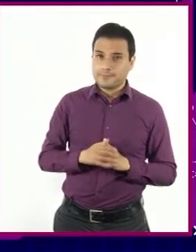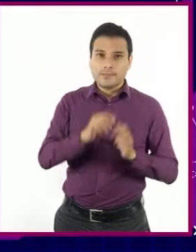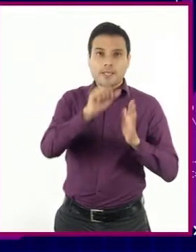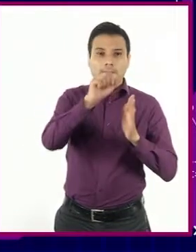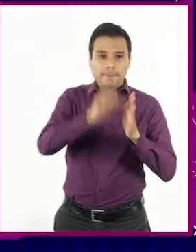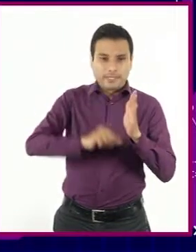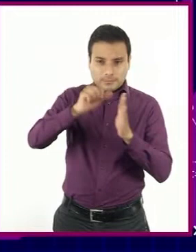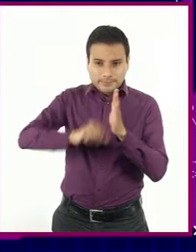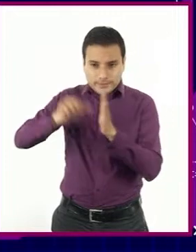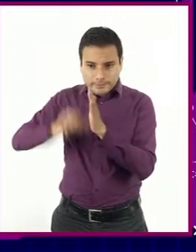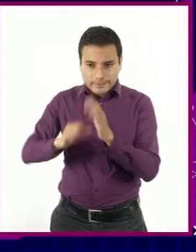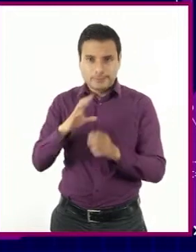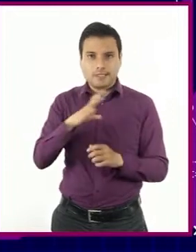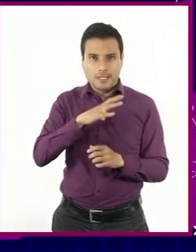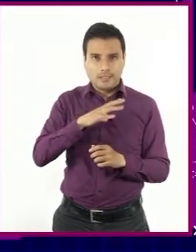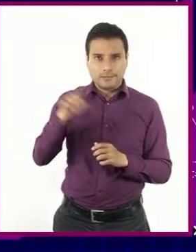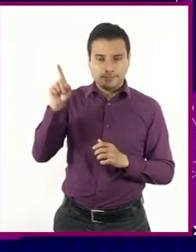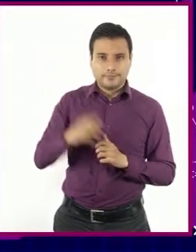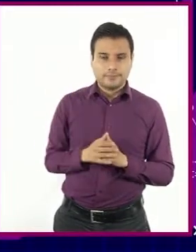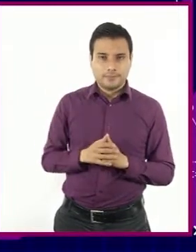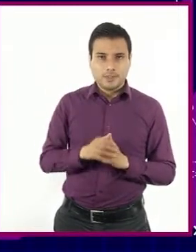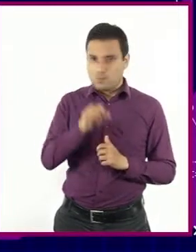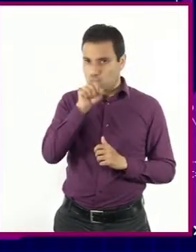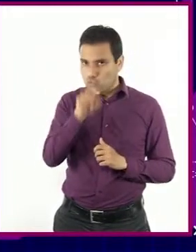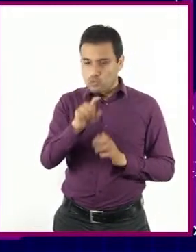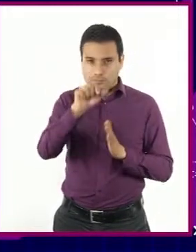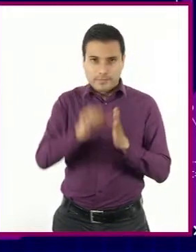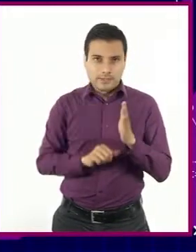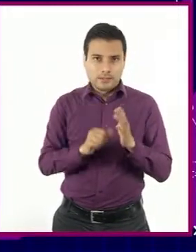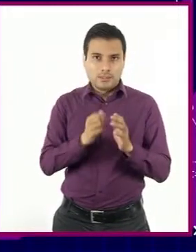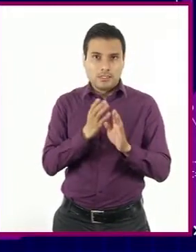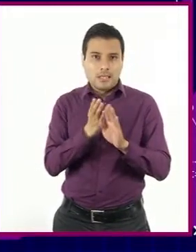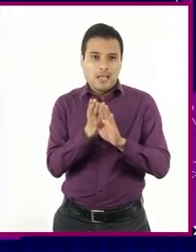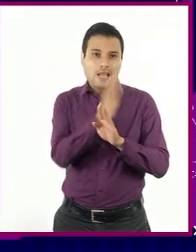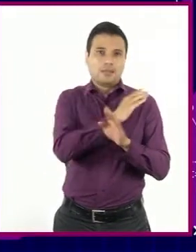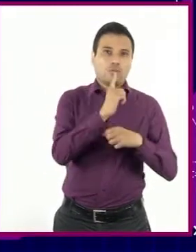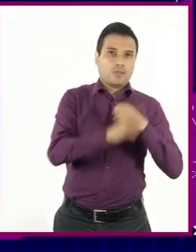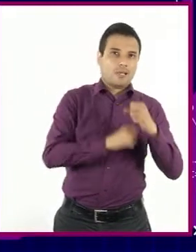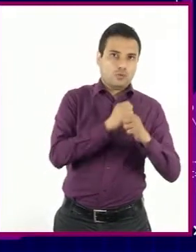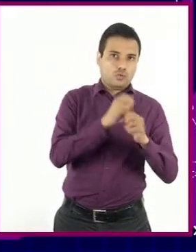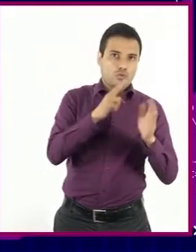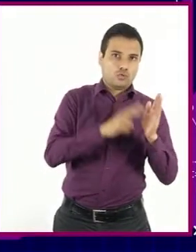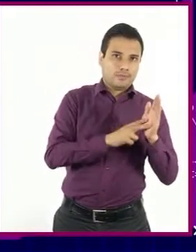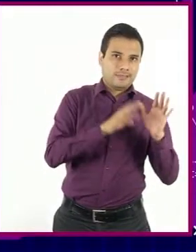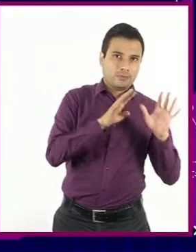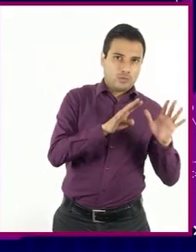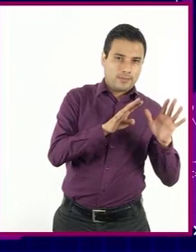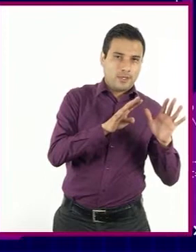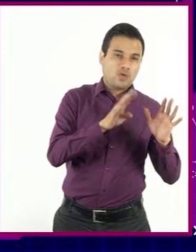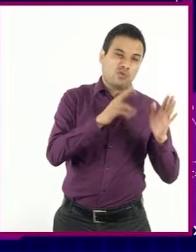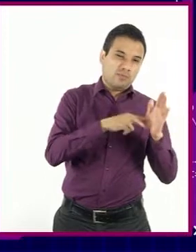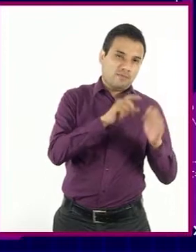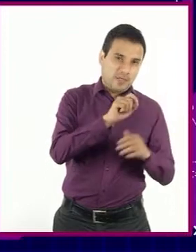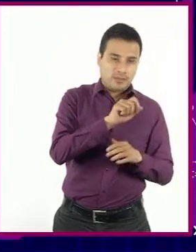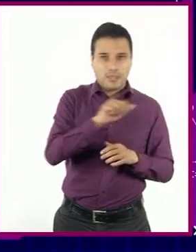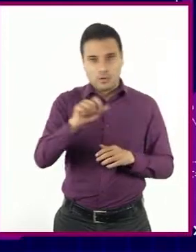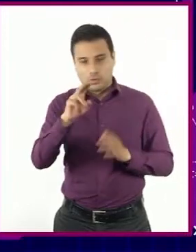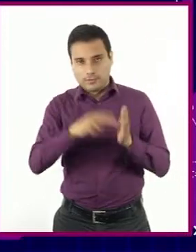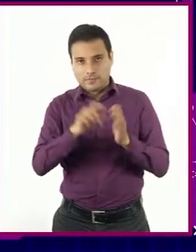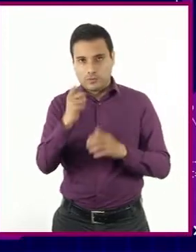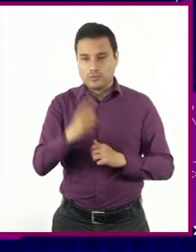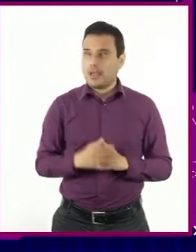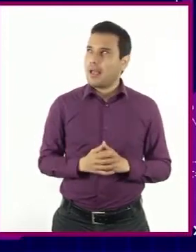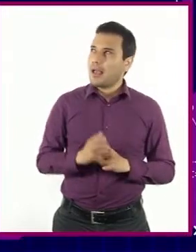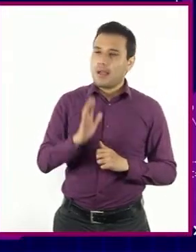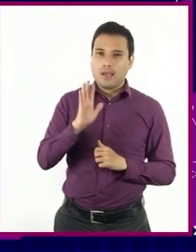mes en referencia a la inflación del mismo mes de un año anterior. Claro, por eso en la gráfica puedo